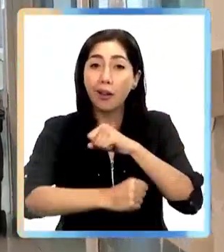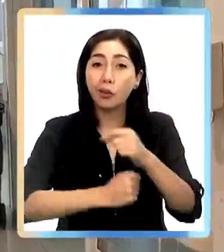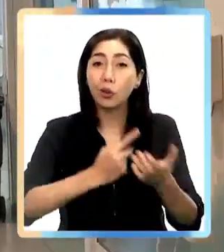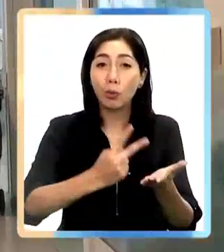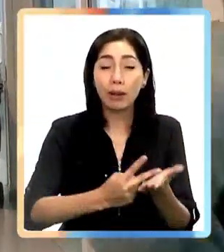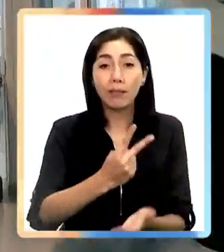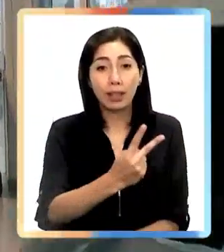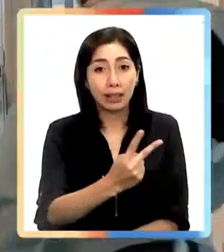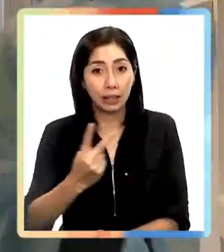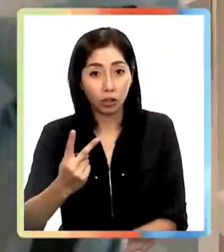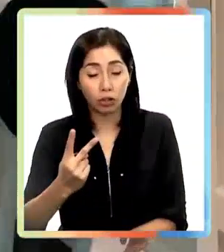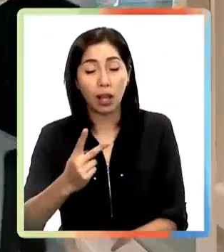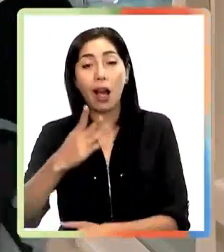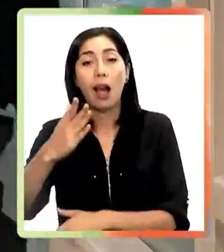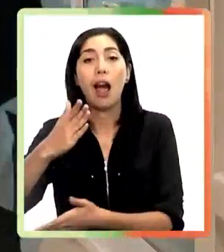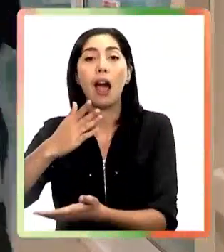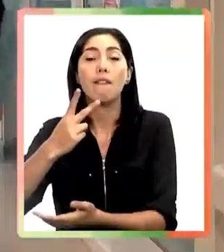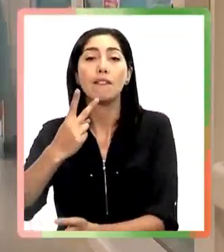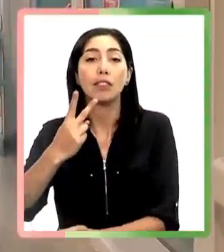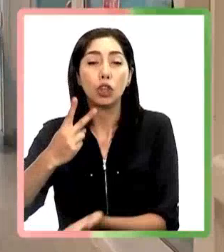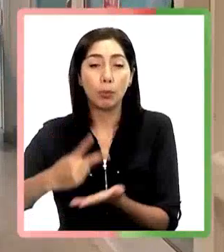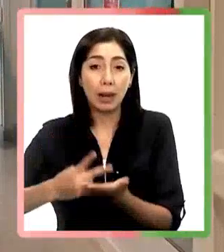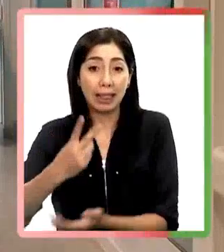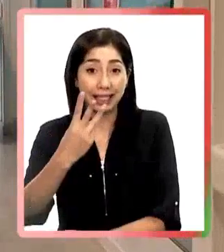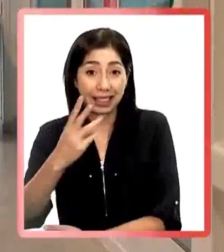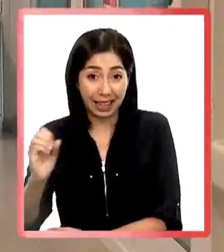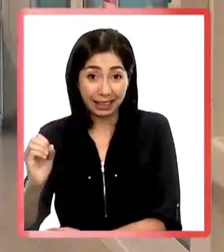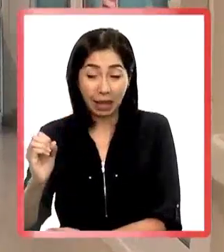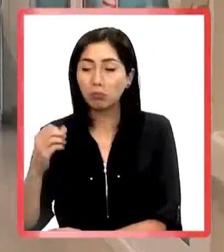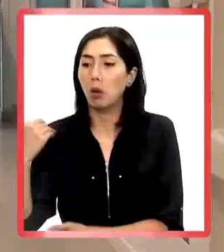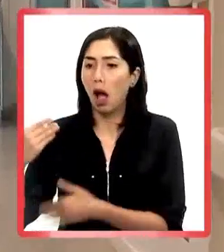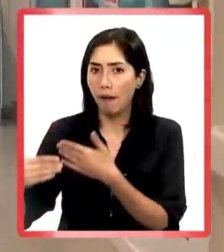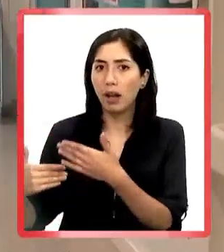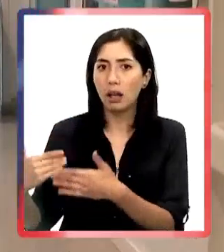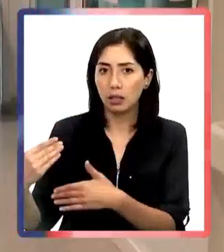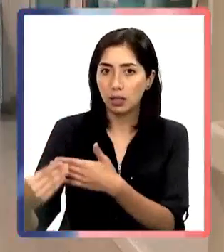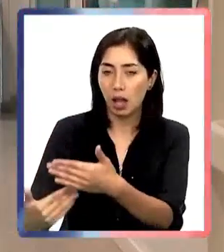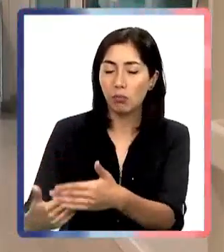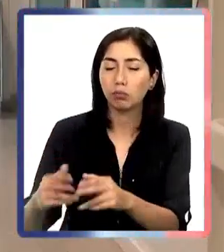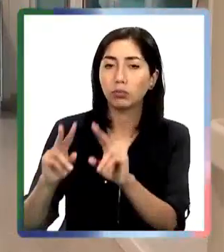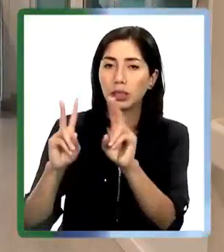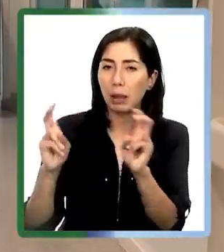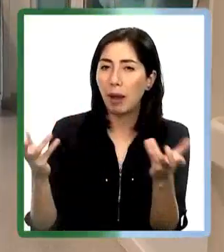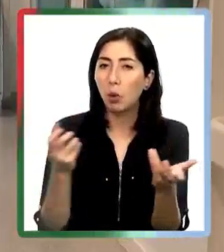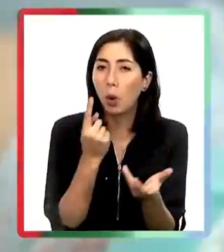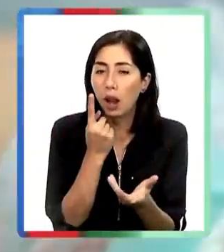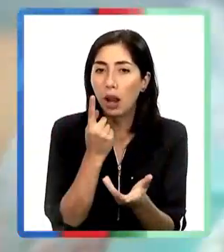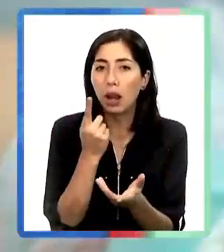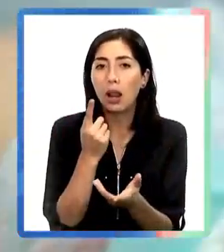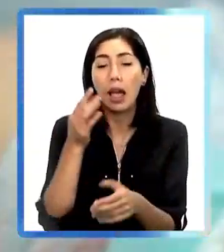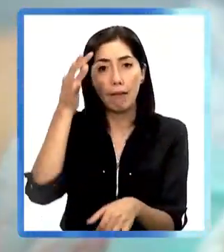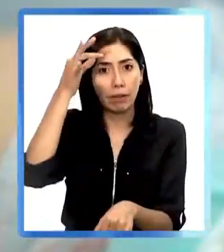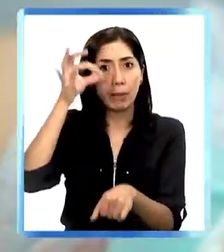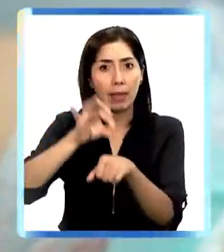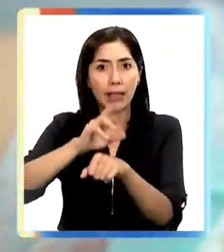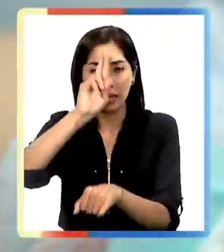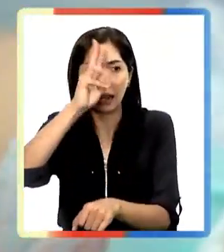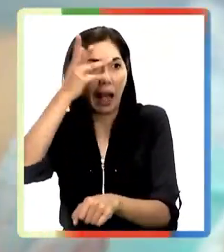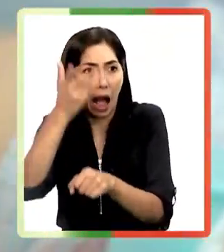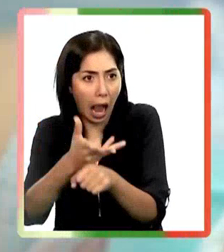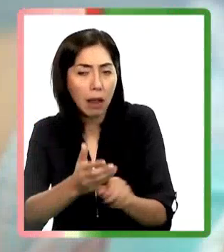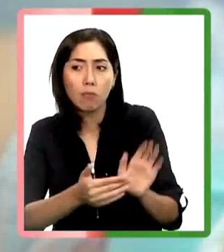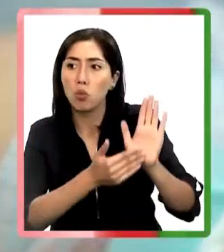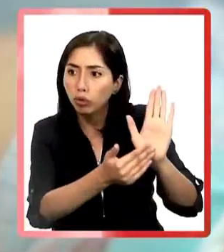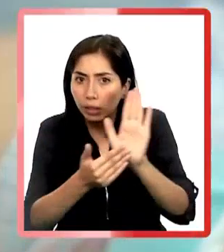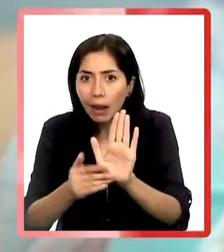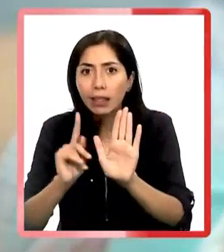al 2030 del año pasado va avanzando en estas materias de visibilizar y decir que tenemos enfermedades raras que tenemos